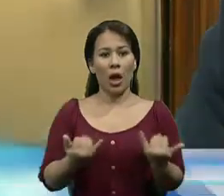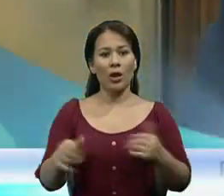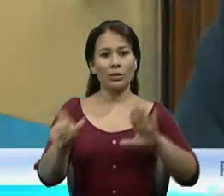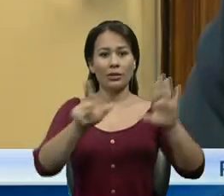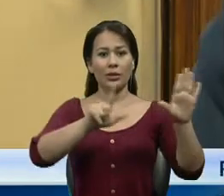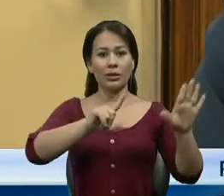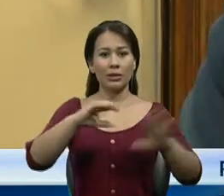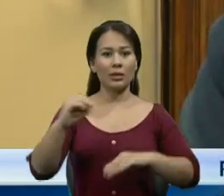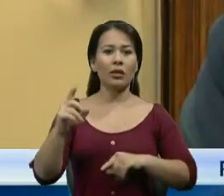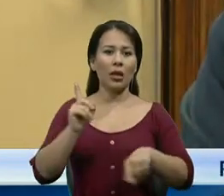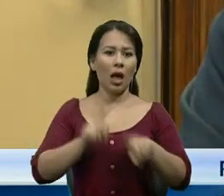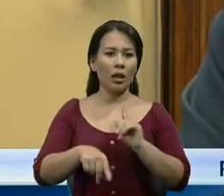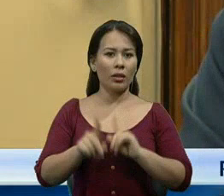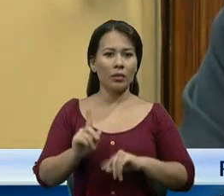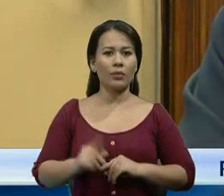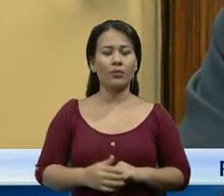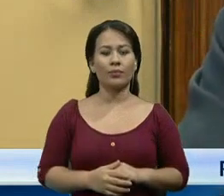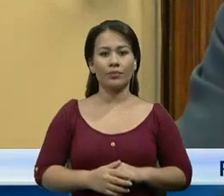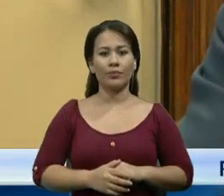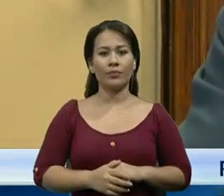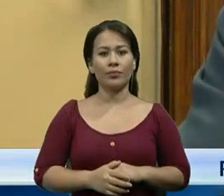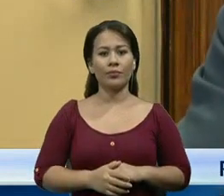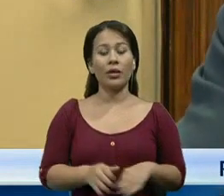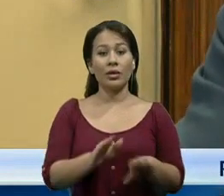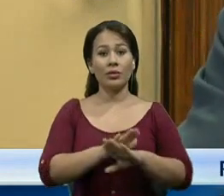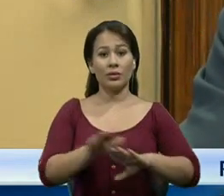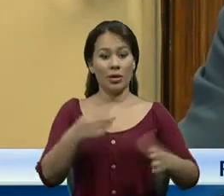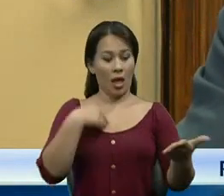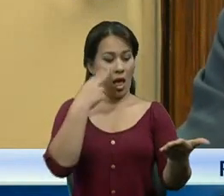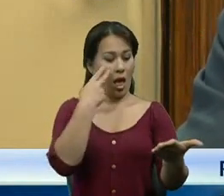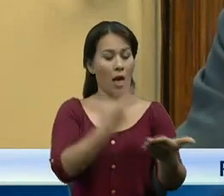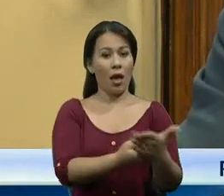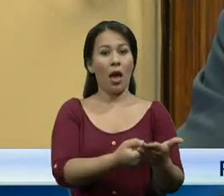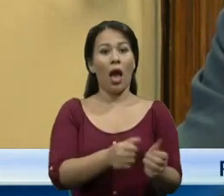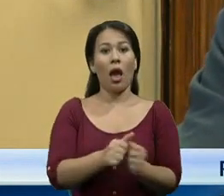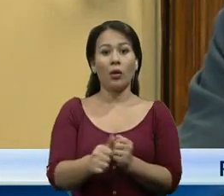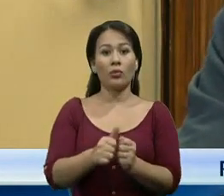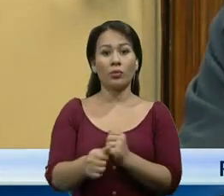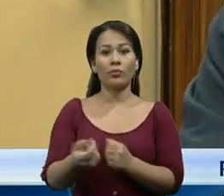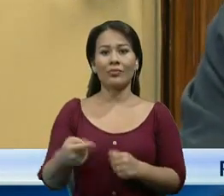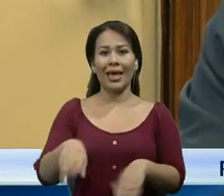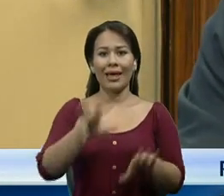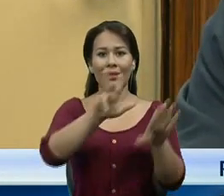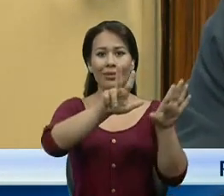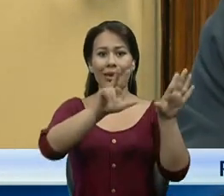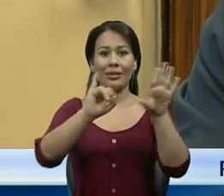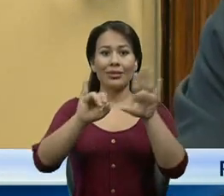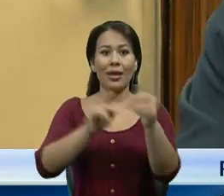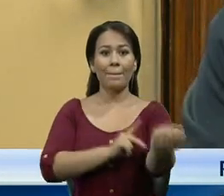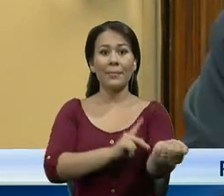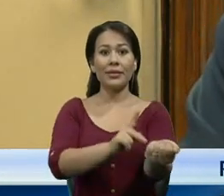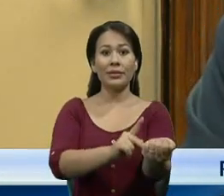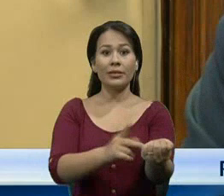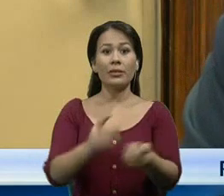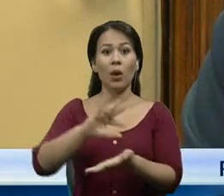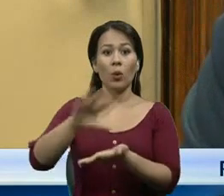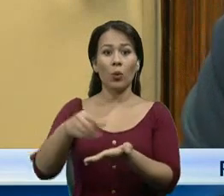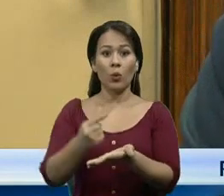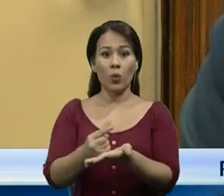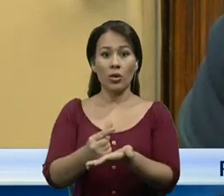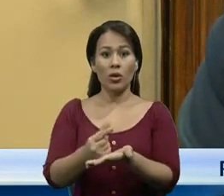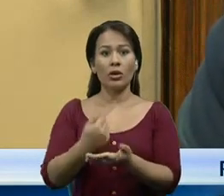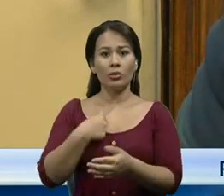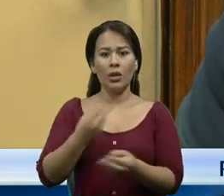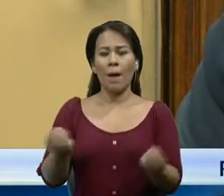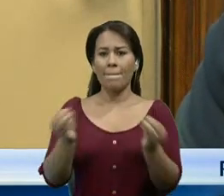pico. Y acá se encontró, de lo que se ha hecho la auditoría, se encontraron con 36 en Pichincha y Guayas. Ahora, yo mismo he pedido que se amplíe